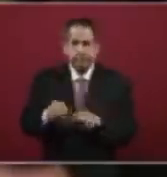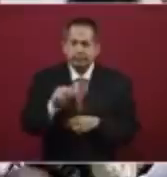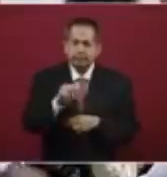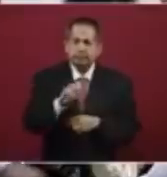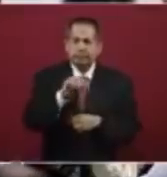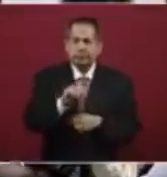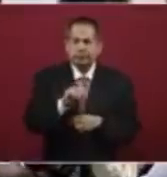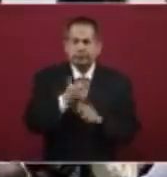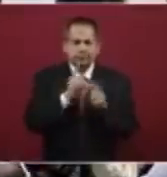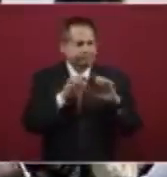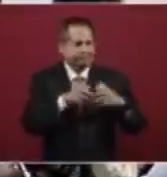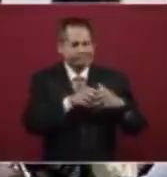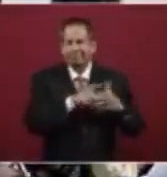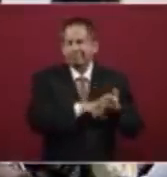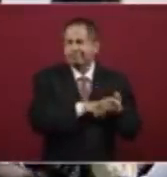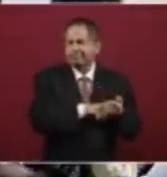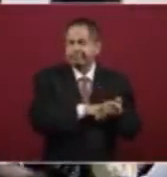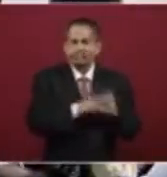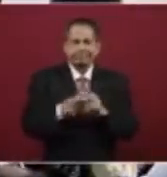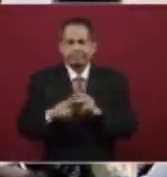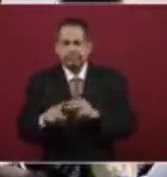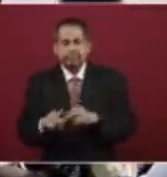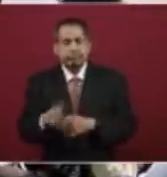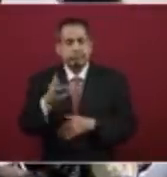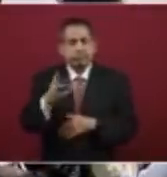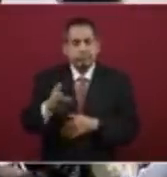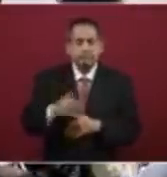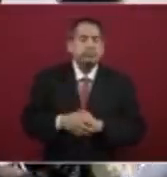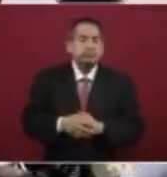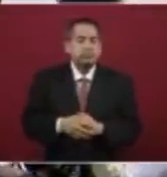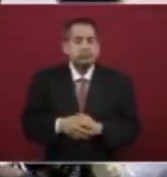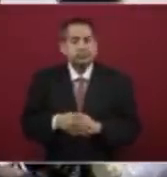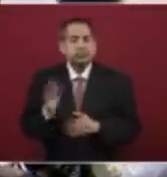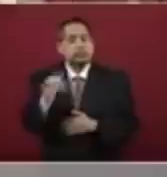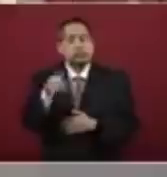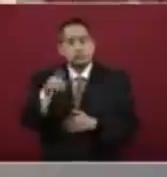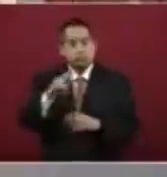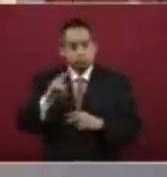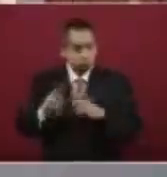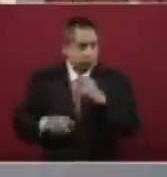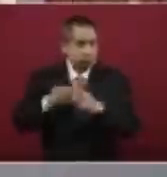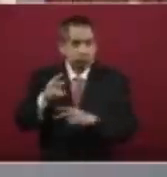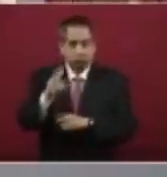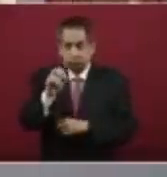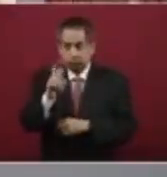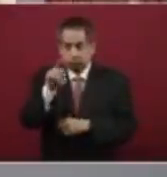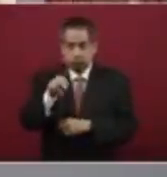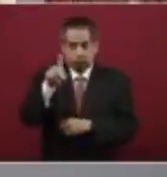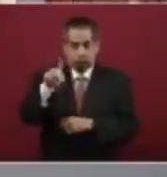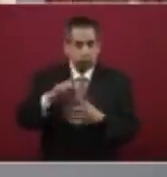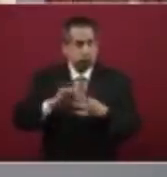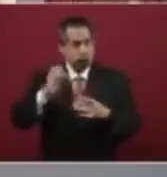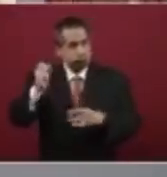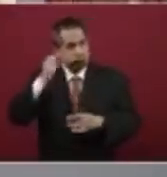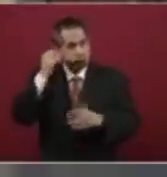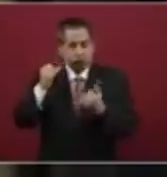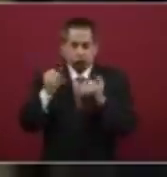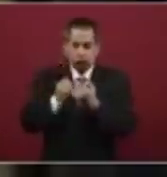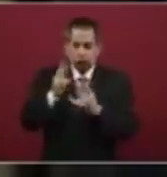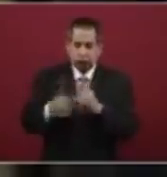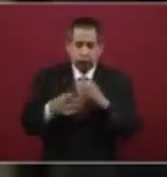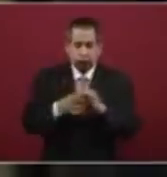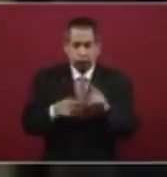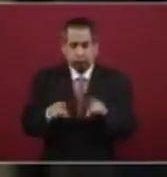neoliberalismo prácticamente. En el caso de asistir a Naciones Unidas, ¿refrendaría usted ese discurso y la